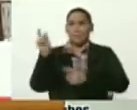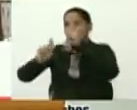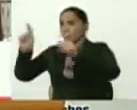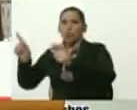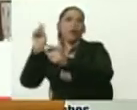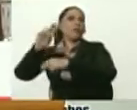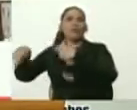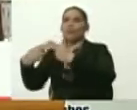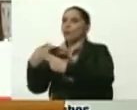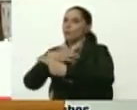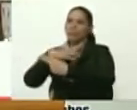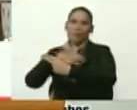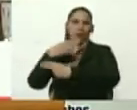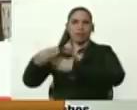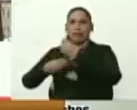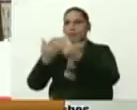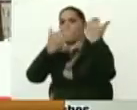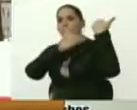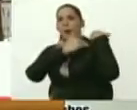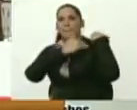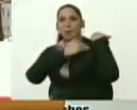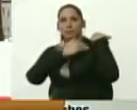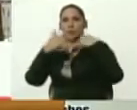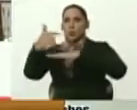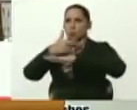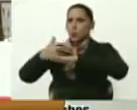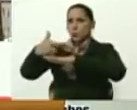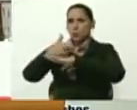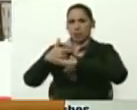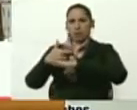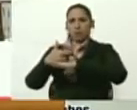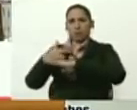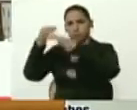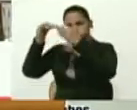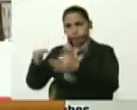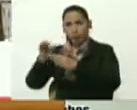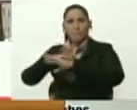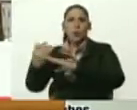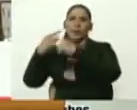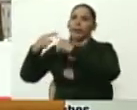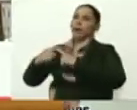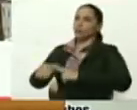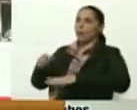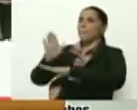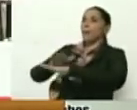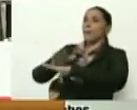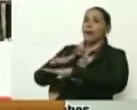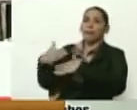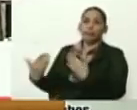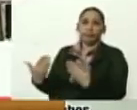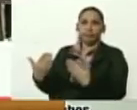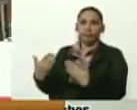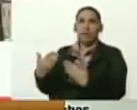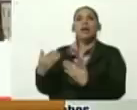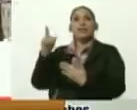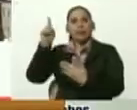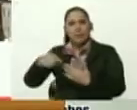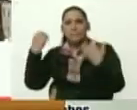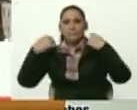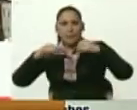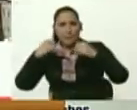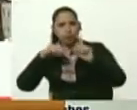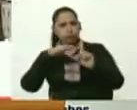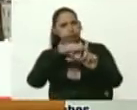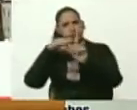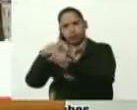puede ejercer un cargo de poder real, porque calculemos lo que pasaría. Aparte de que practicarían el terrorismo de